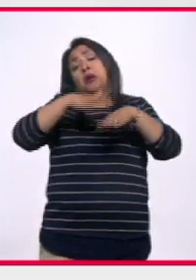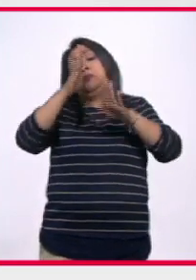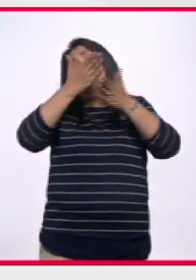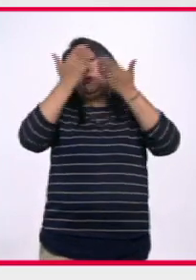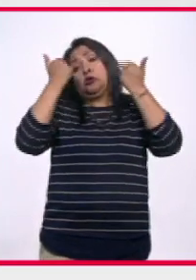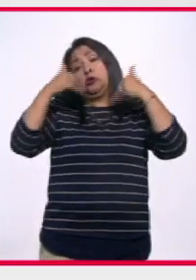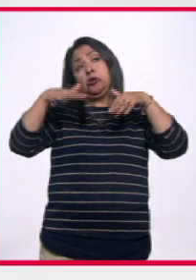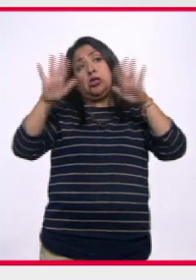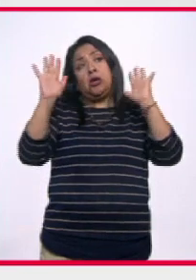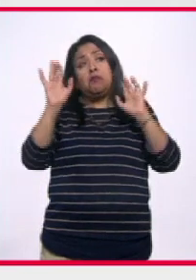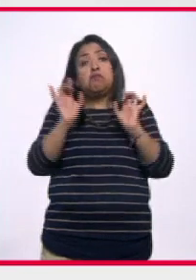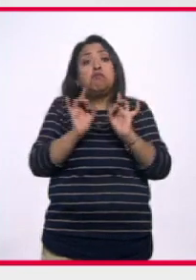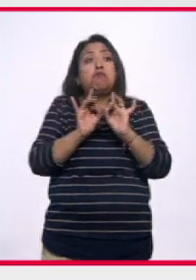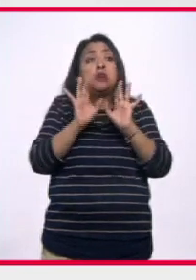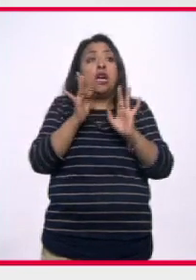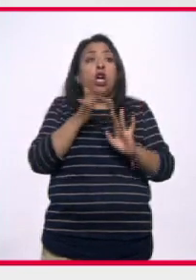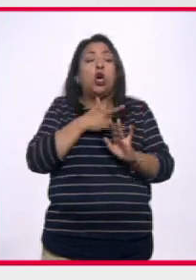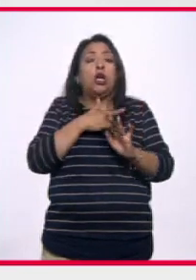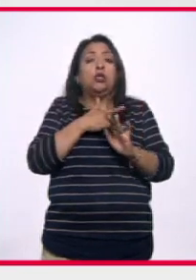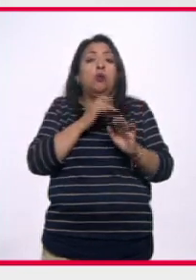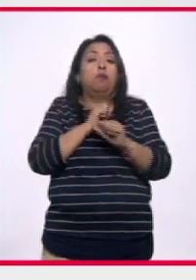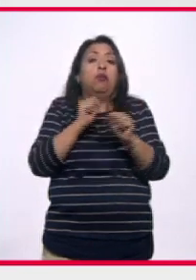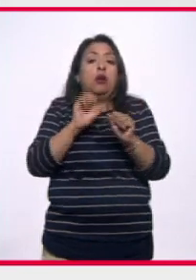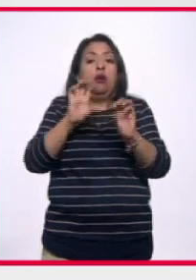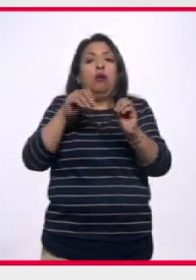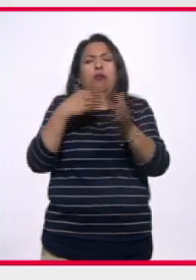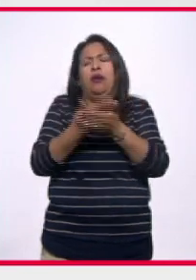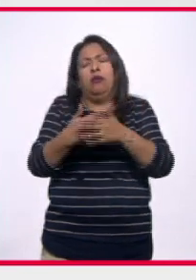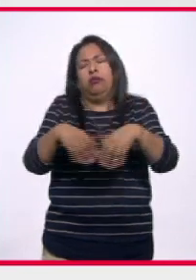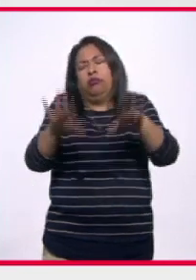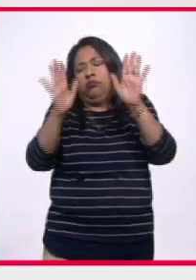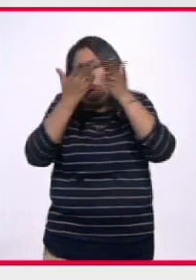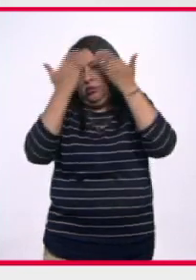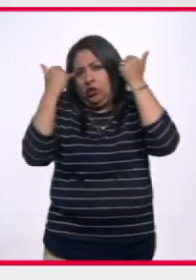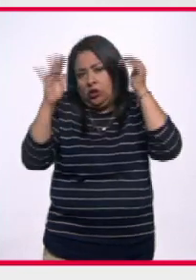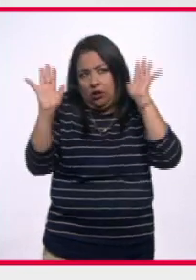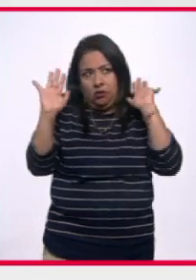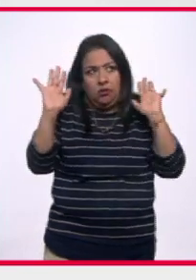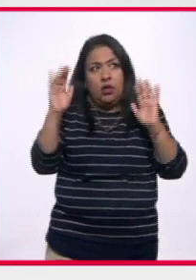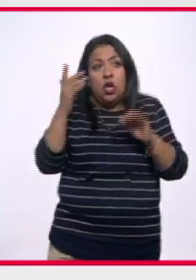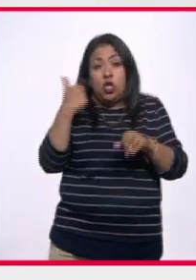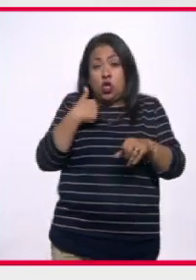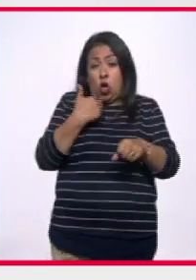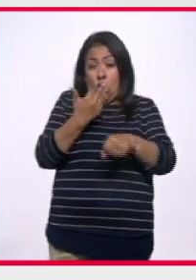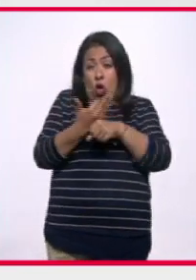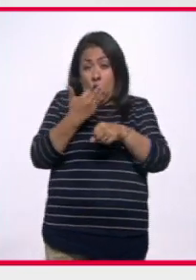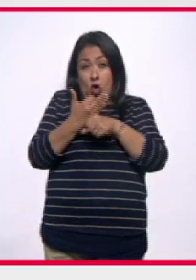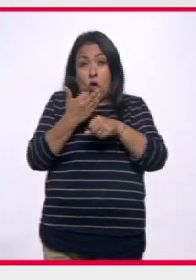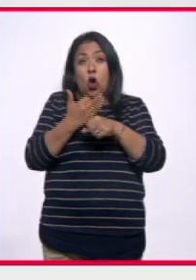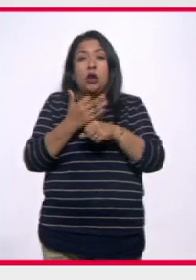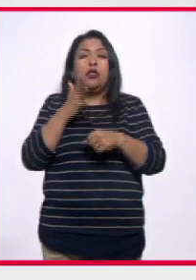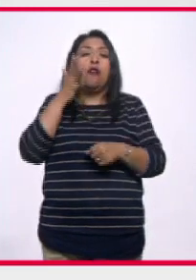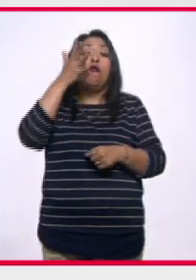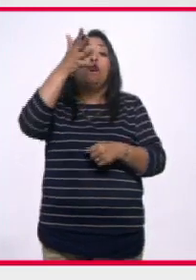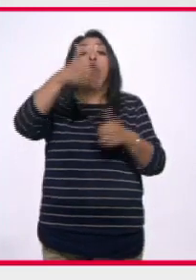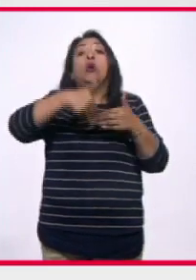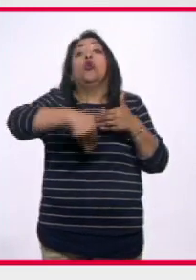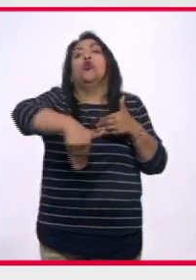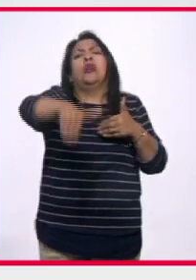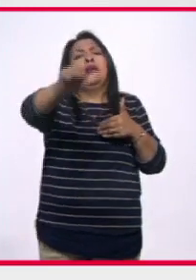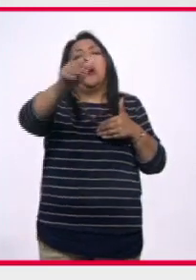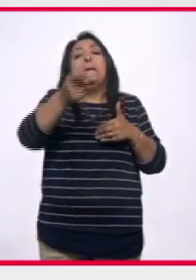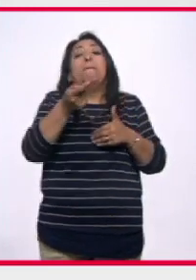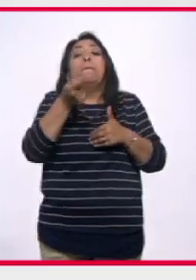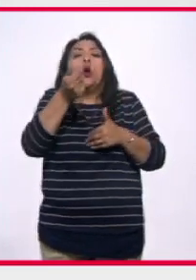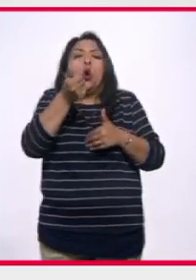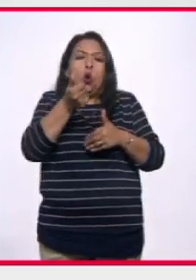de repente se me para el corazón me caigo wave y no sé digo estoy en el umbral del poco futuro no de la